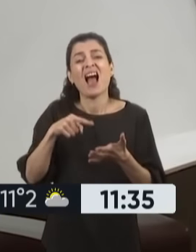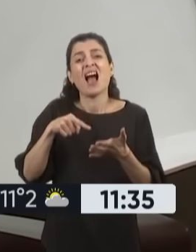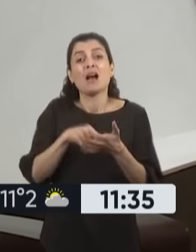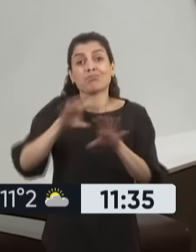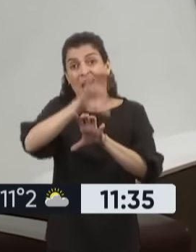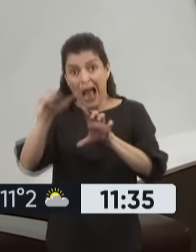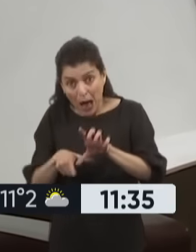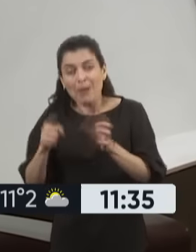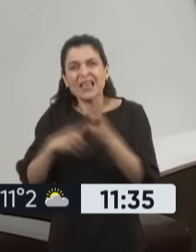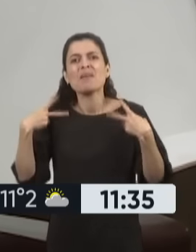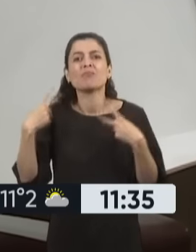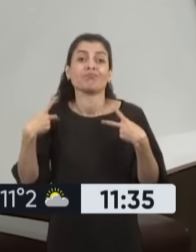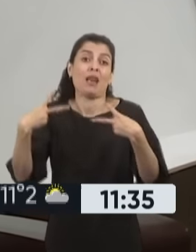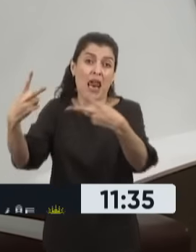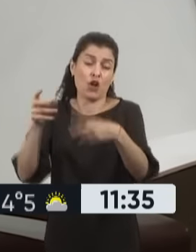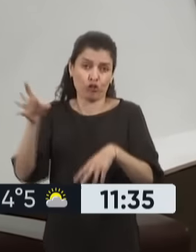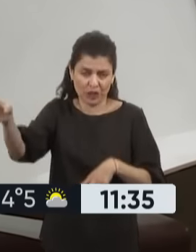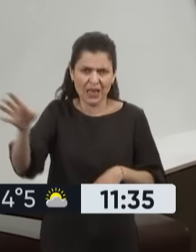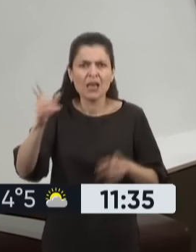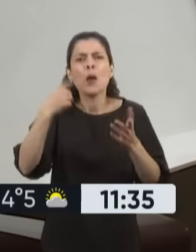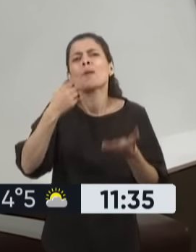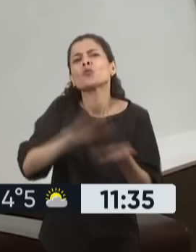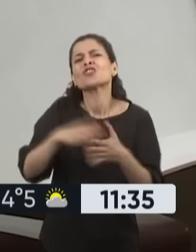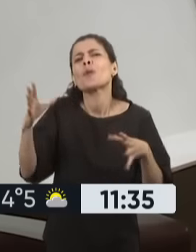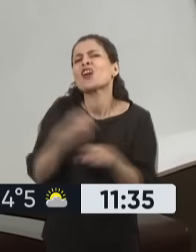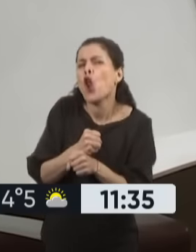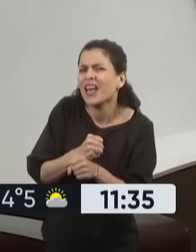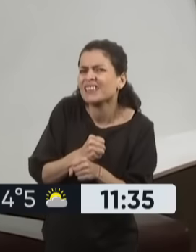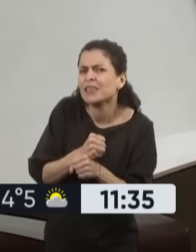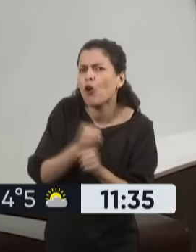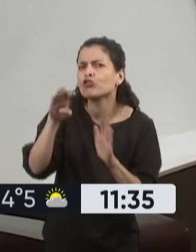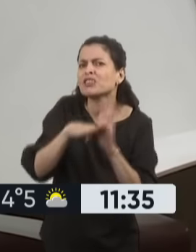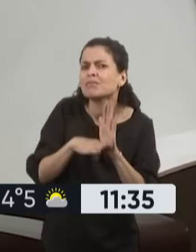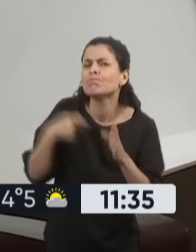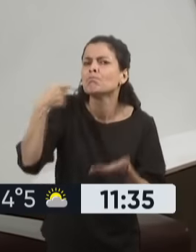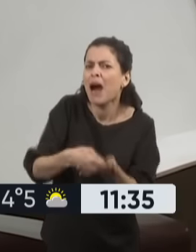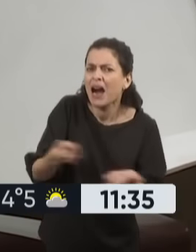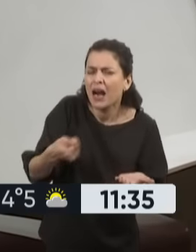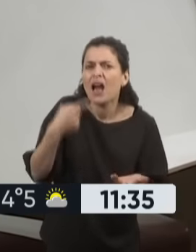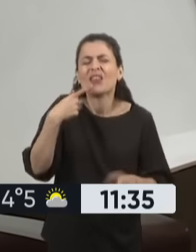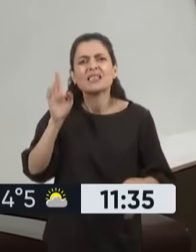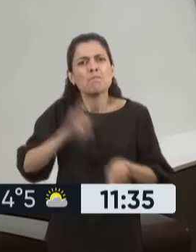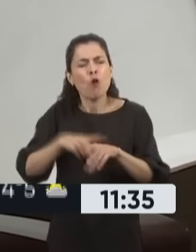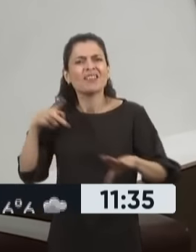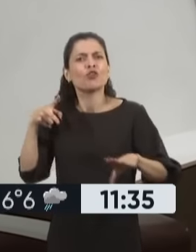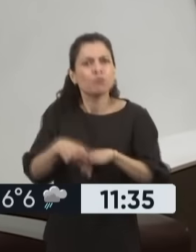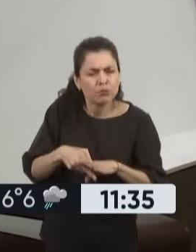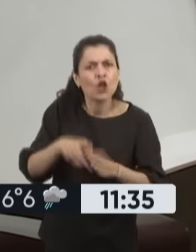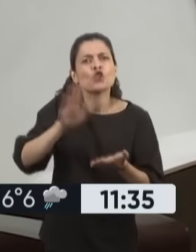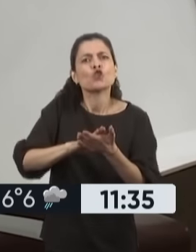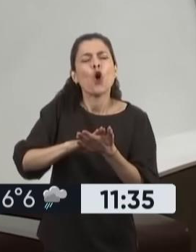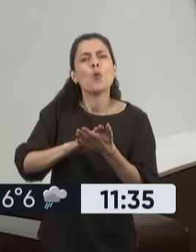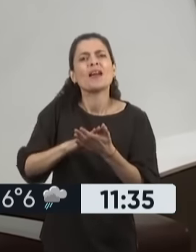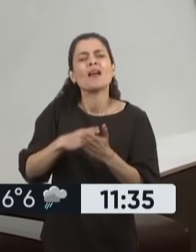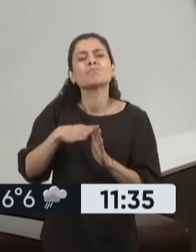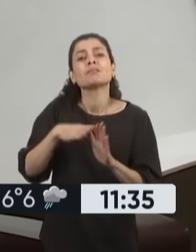servicio de larga qué va a pasar con los colectivos hay una decisión tomada de poner una pausa Respecto a los aumentos de